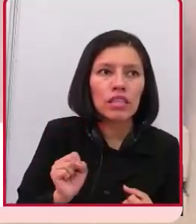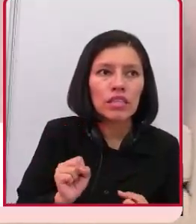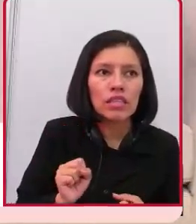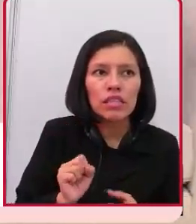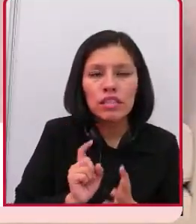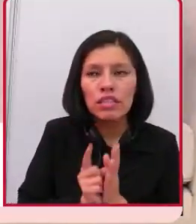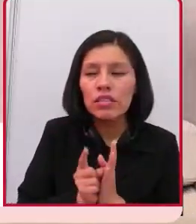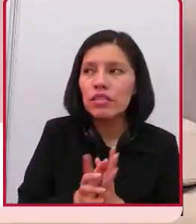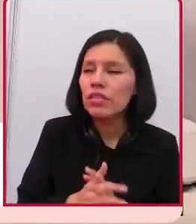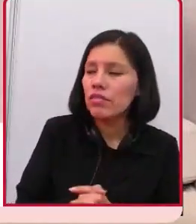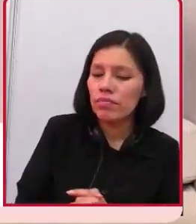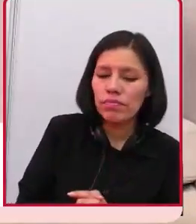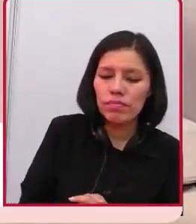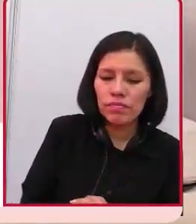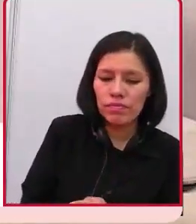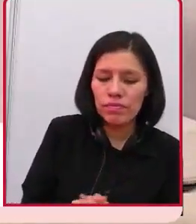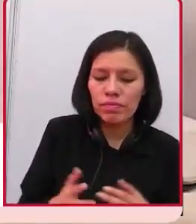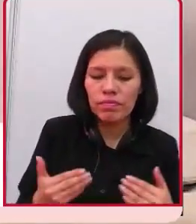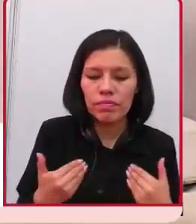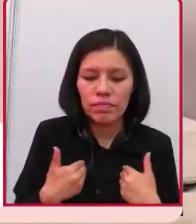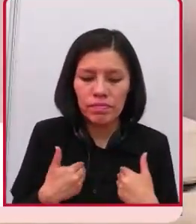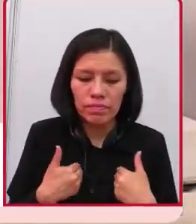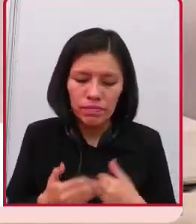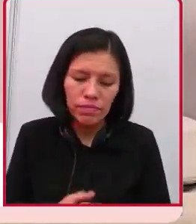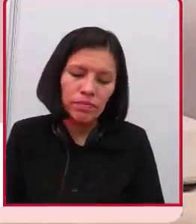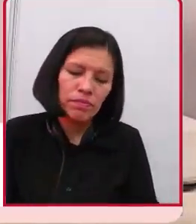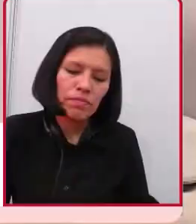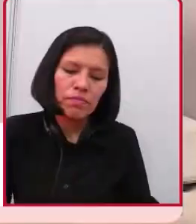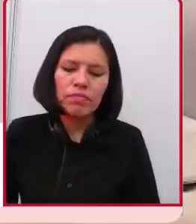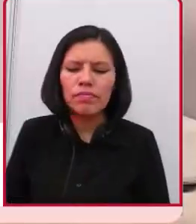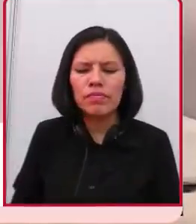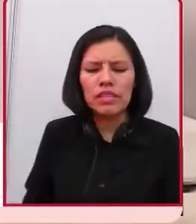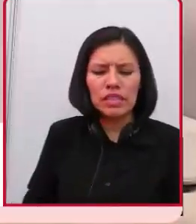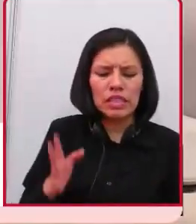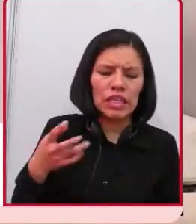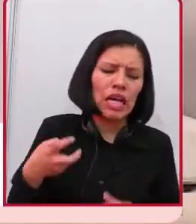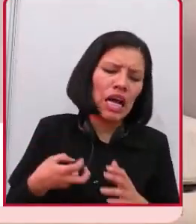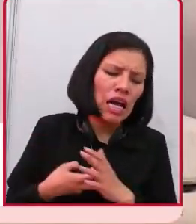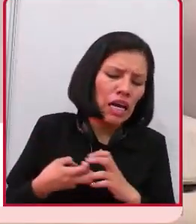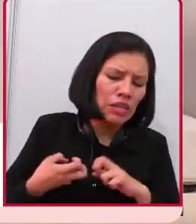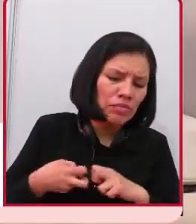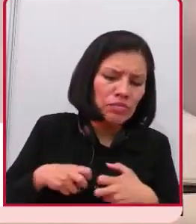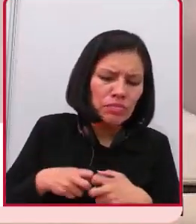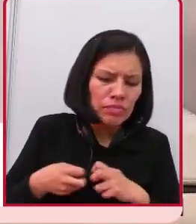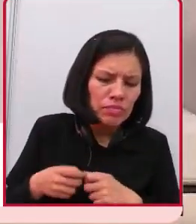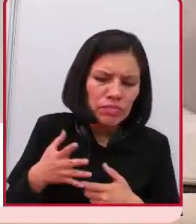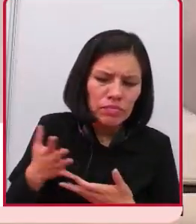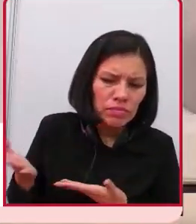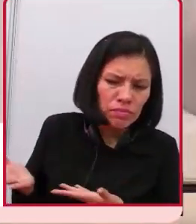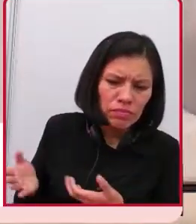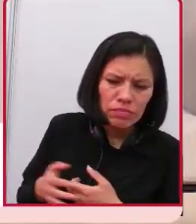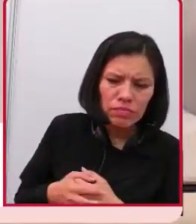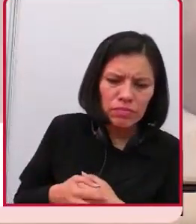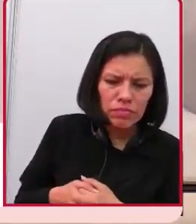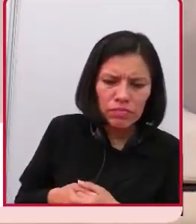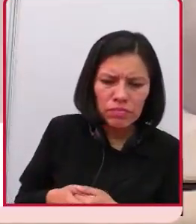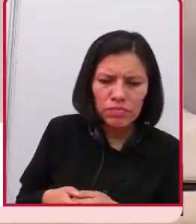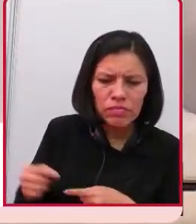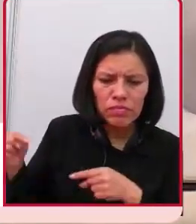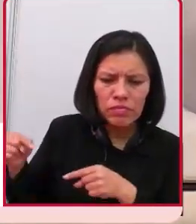tengo aquí. Wahmanta kunan KP kashan. En el caso que es presentado